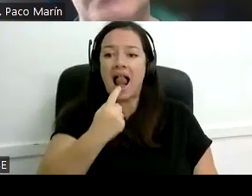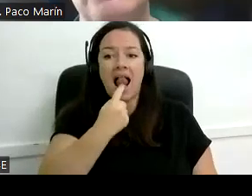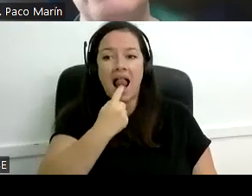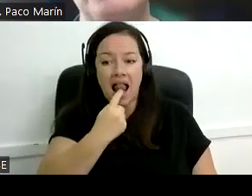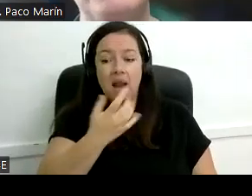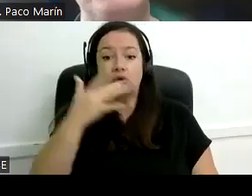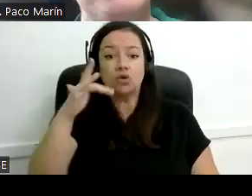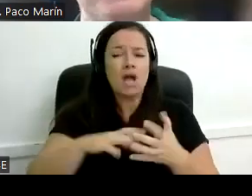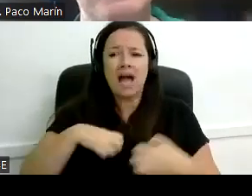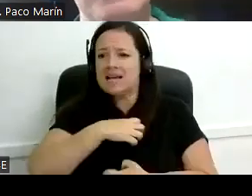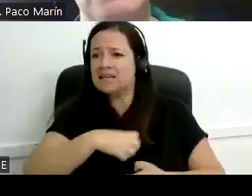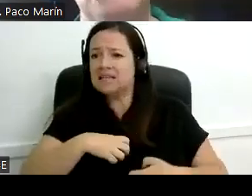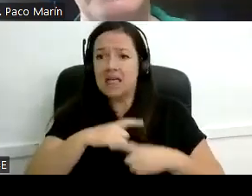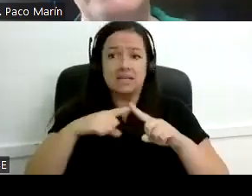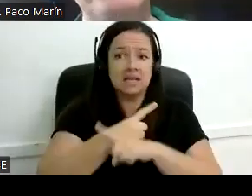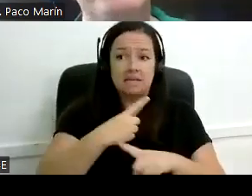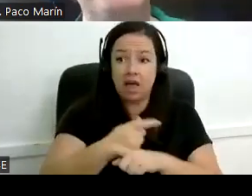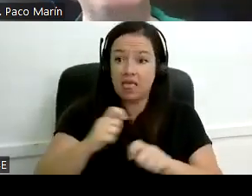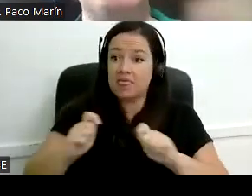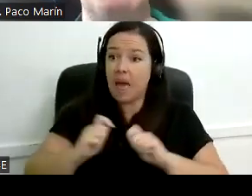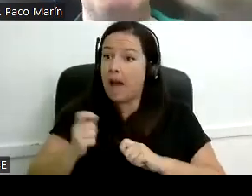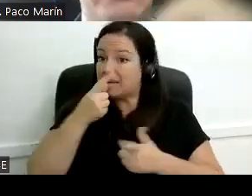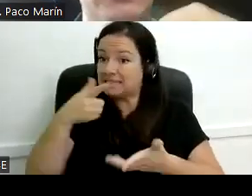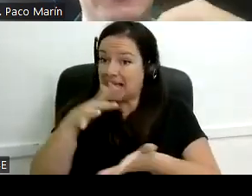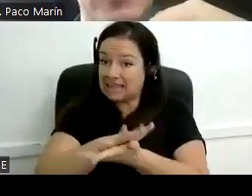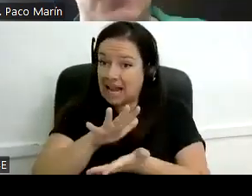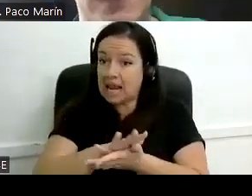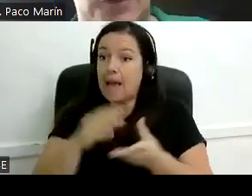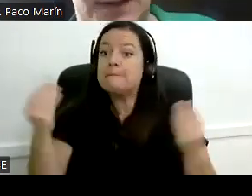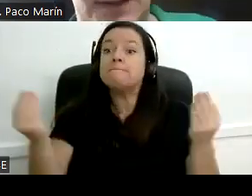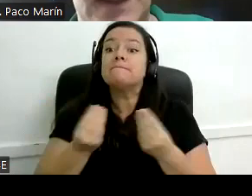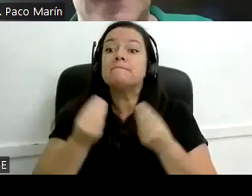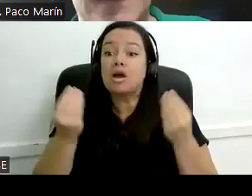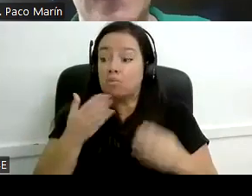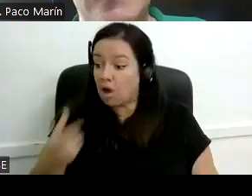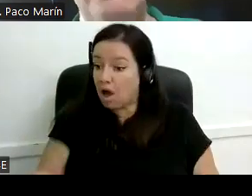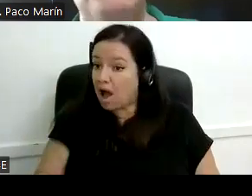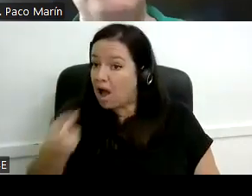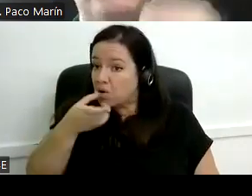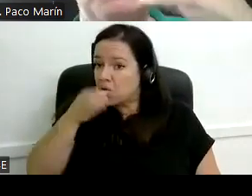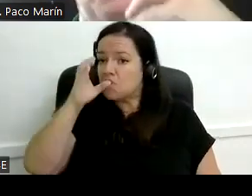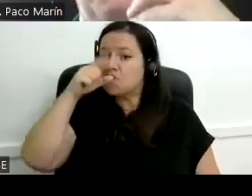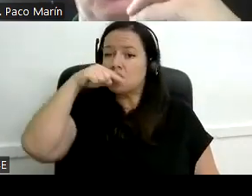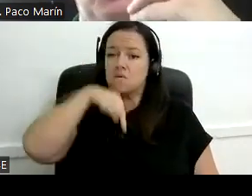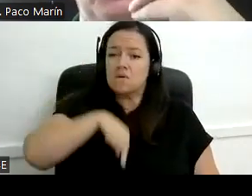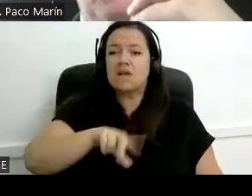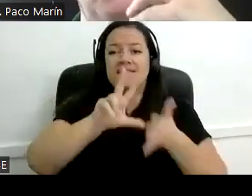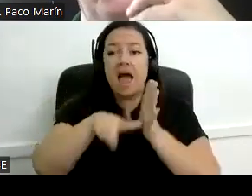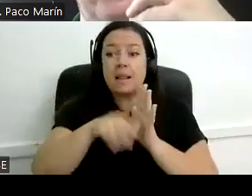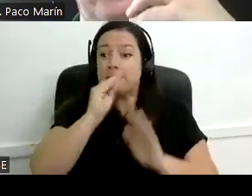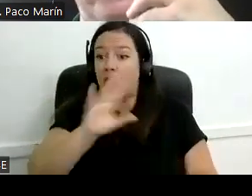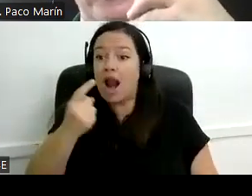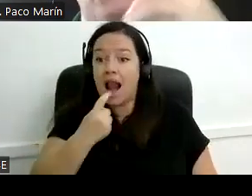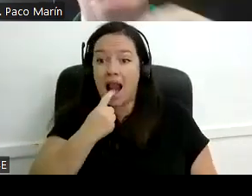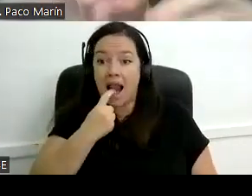tienes una crisis de ansiedad y te recetan un tranquilizante, mejor que tomarlo y digerirlo, siempre es mejor ponerlo debajo